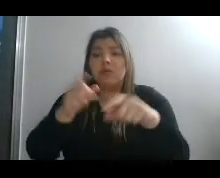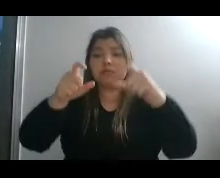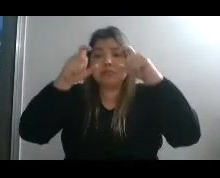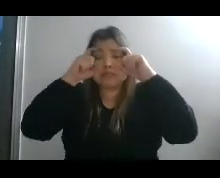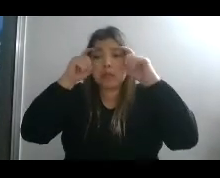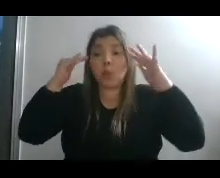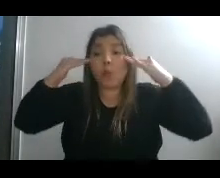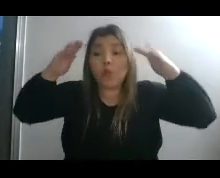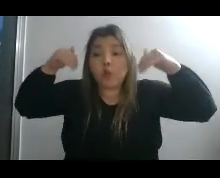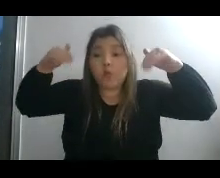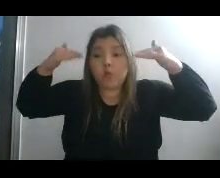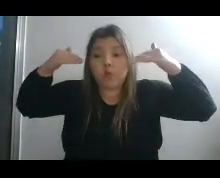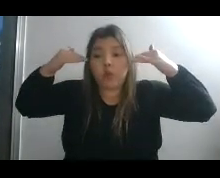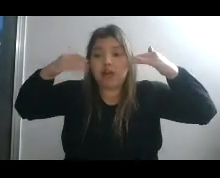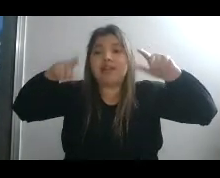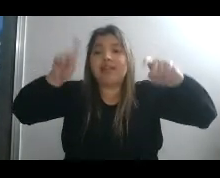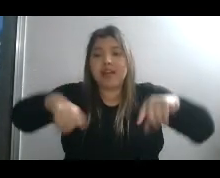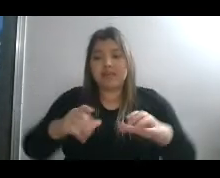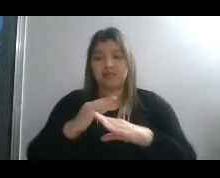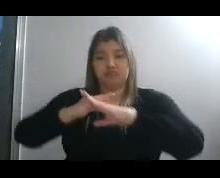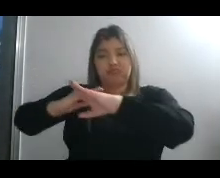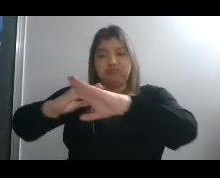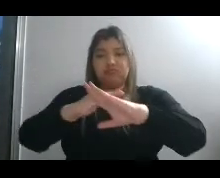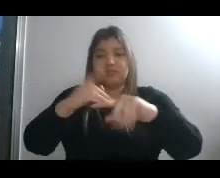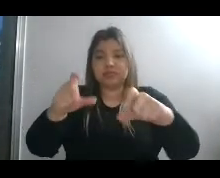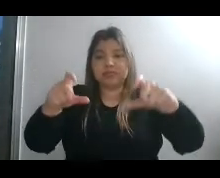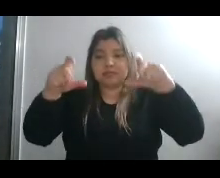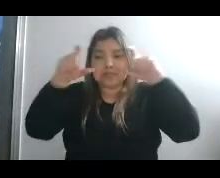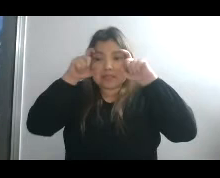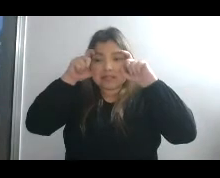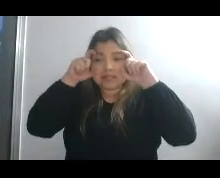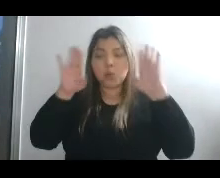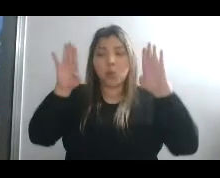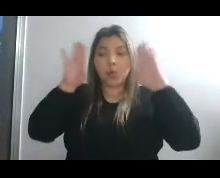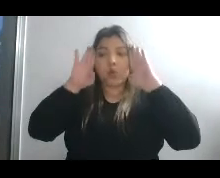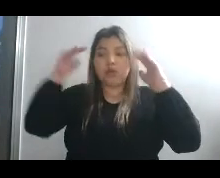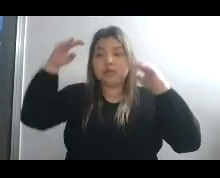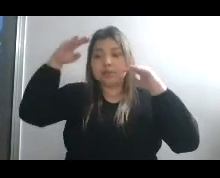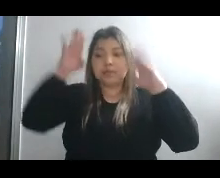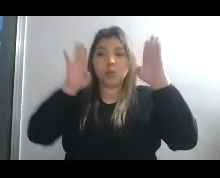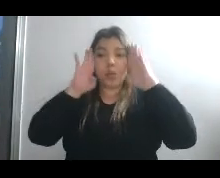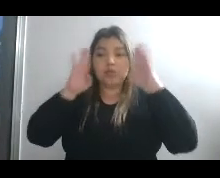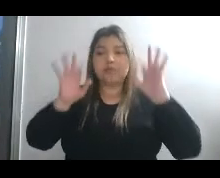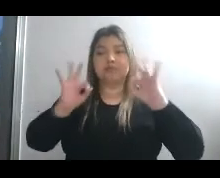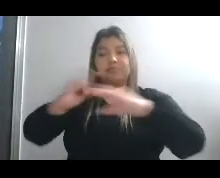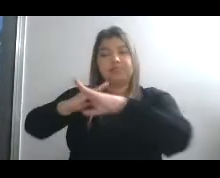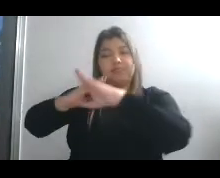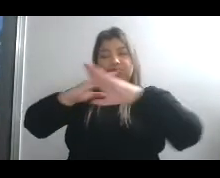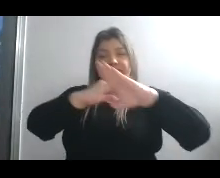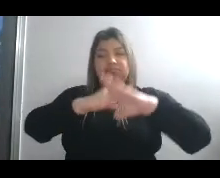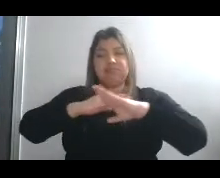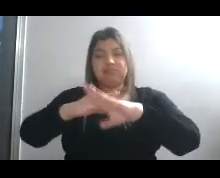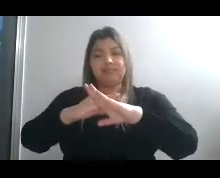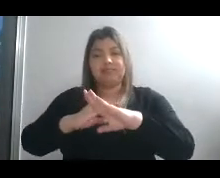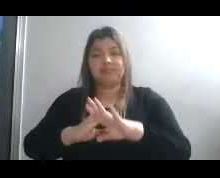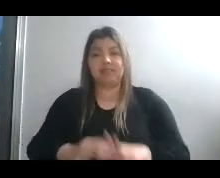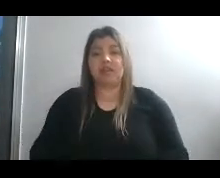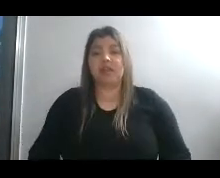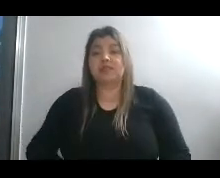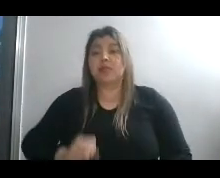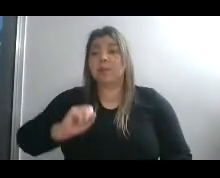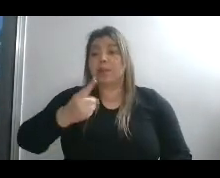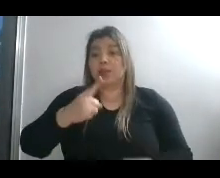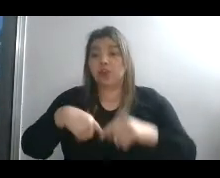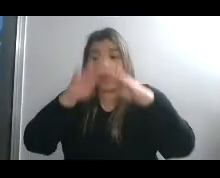La invitación es que cuando yo vaya a atender al paciente ya tenga las gafas puestas y que me las retire luego de la atención